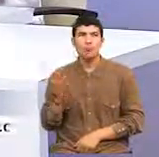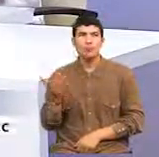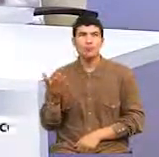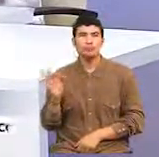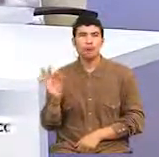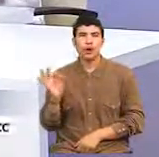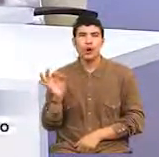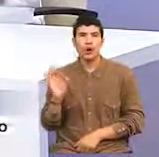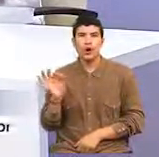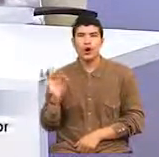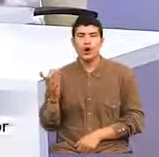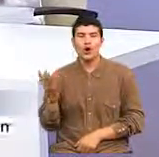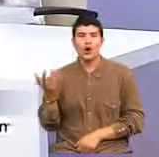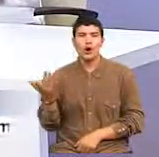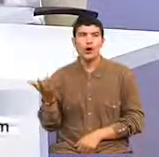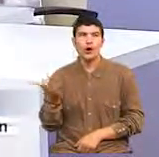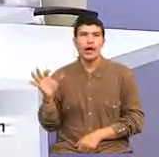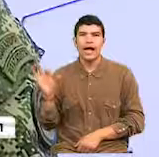acción